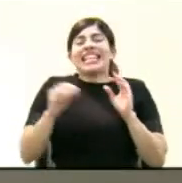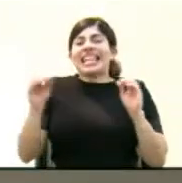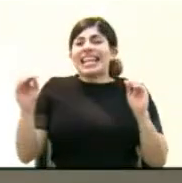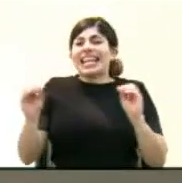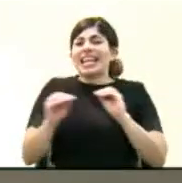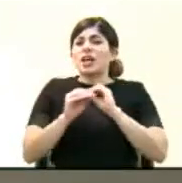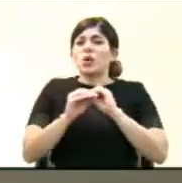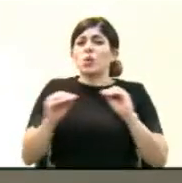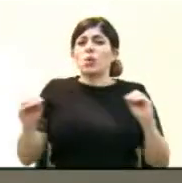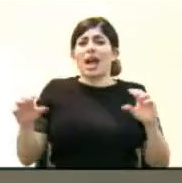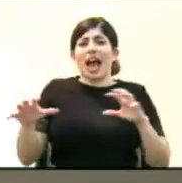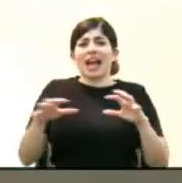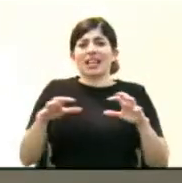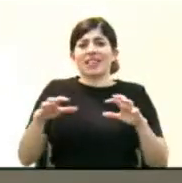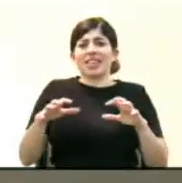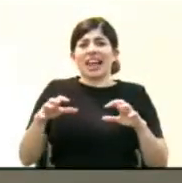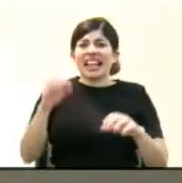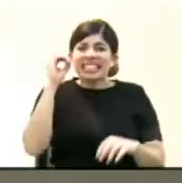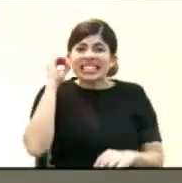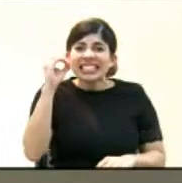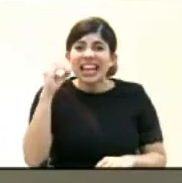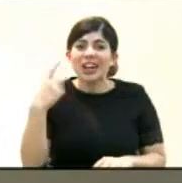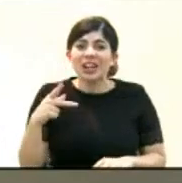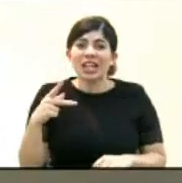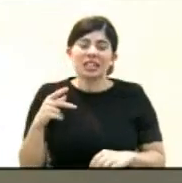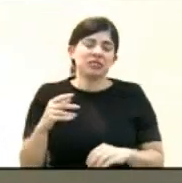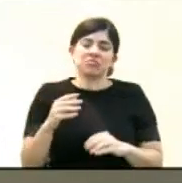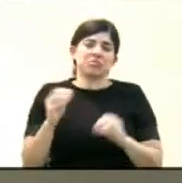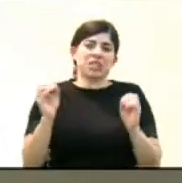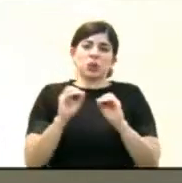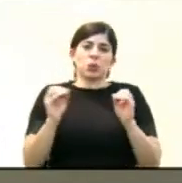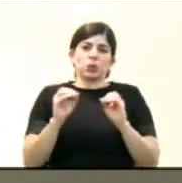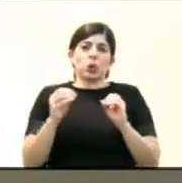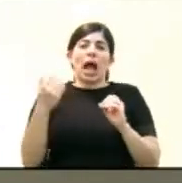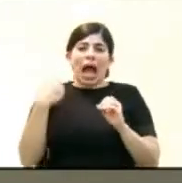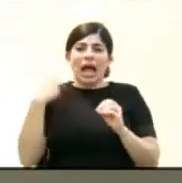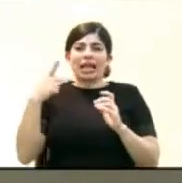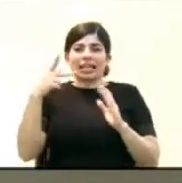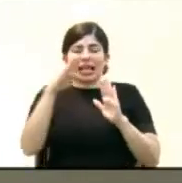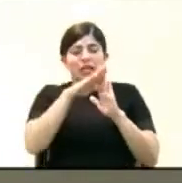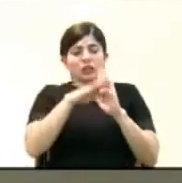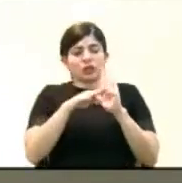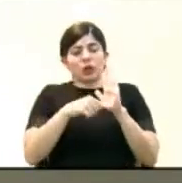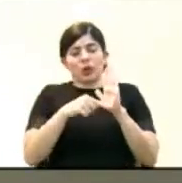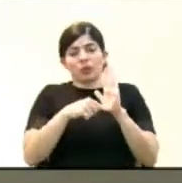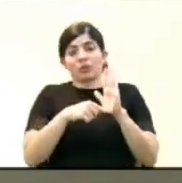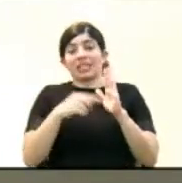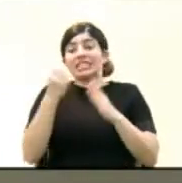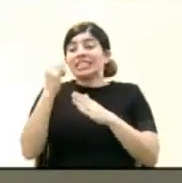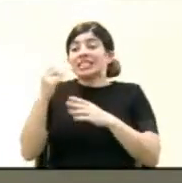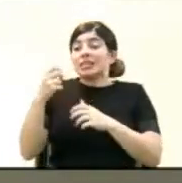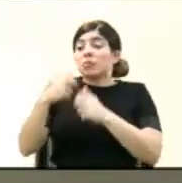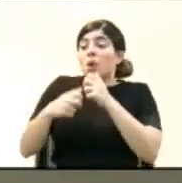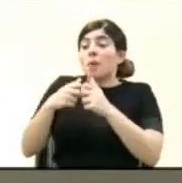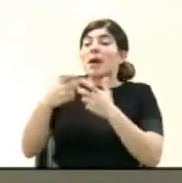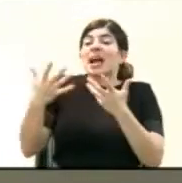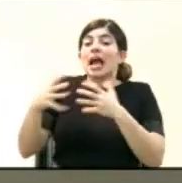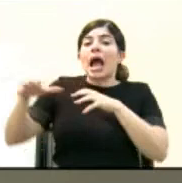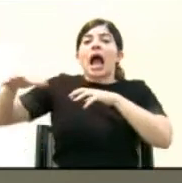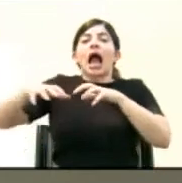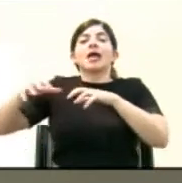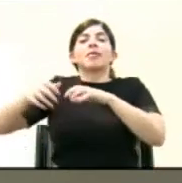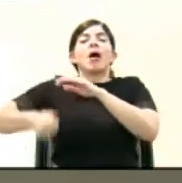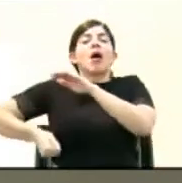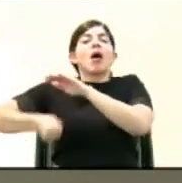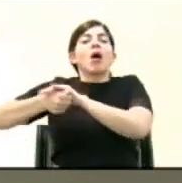actividad va a tener un riesgo cero. Muchos de los problemas que estamos teniendo son con actividades ilícitas y clandestinas. Están